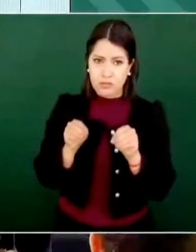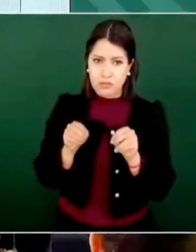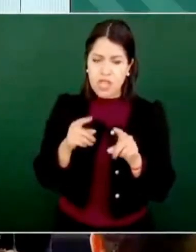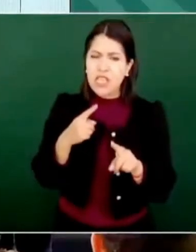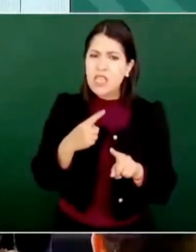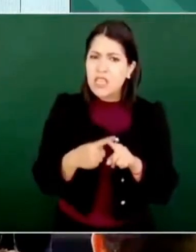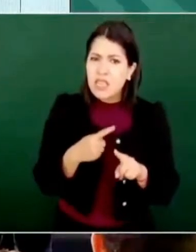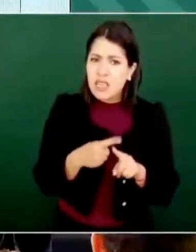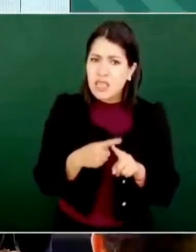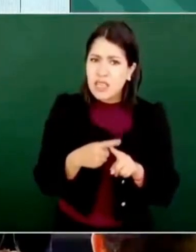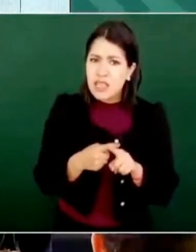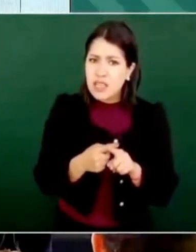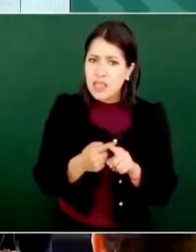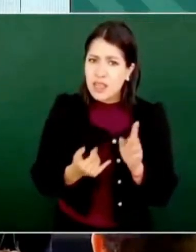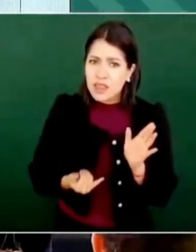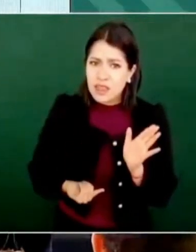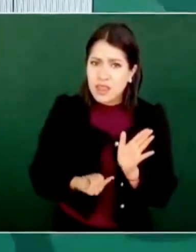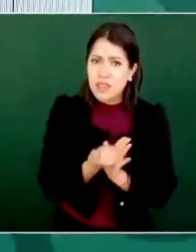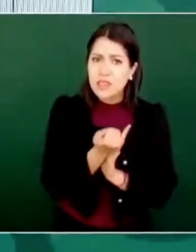de la Corte.